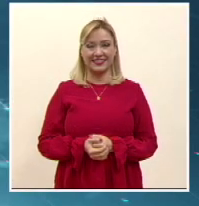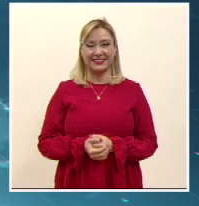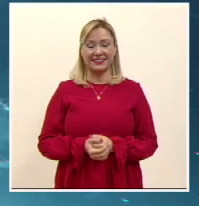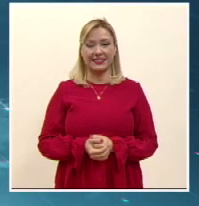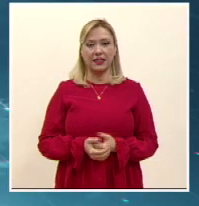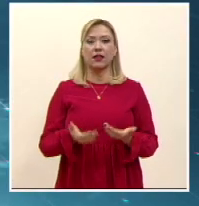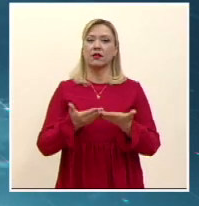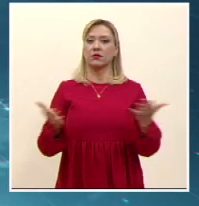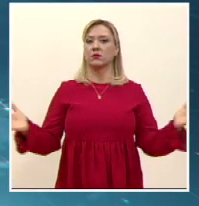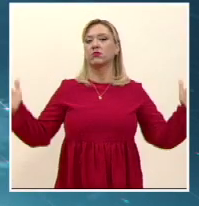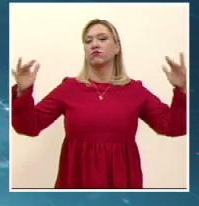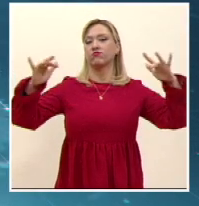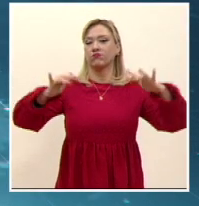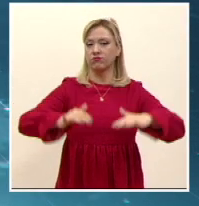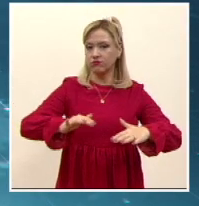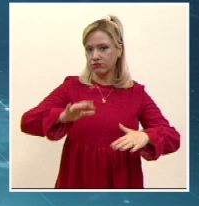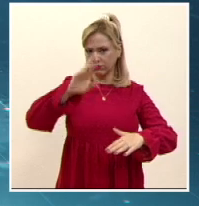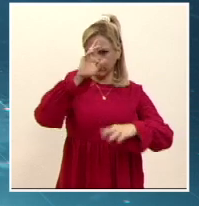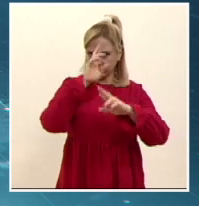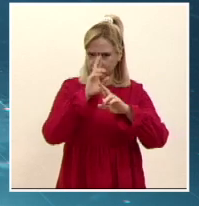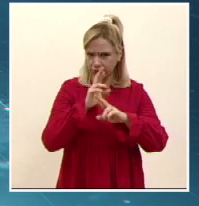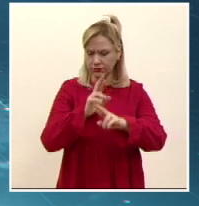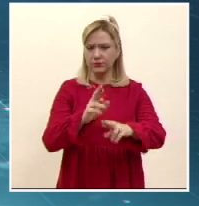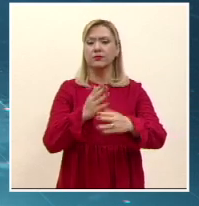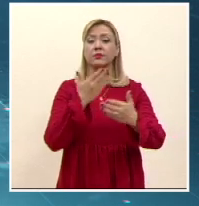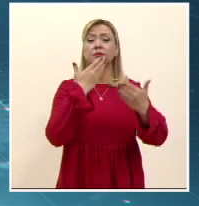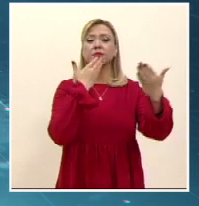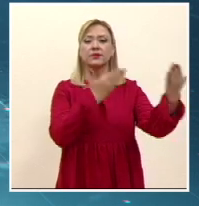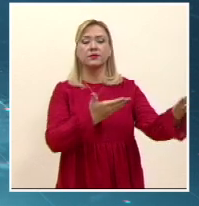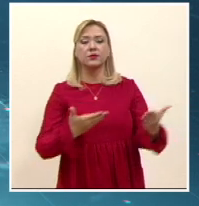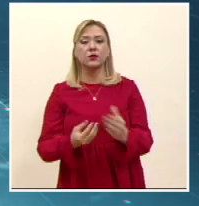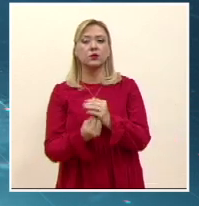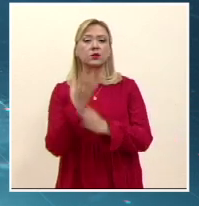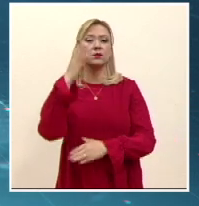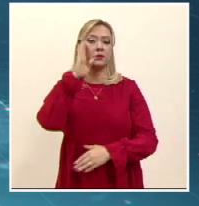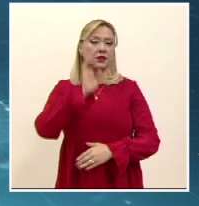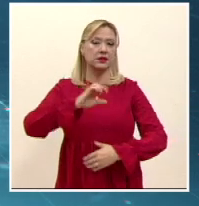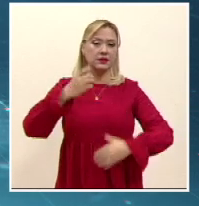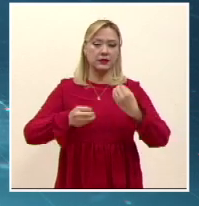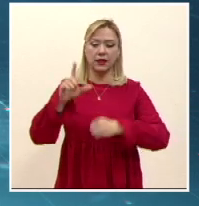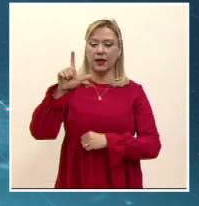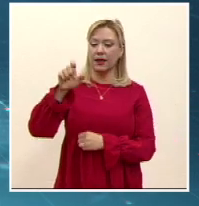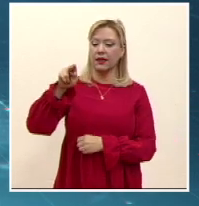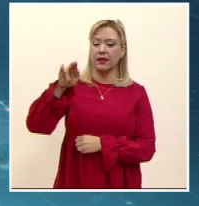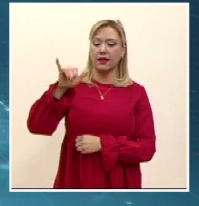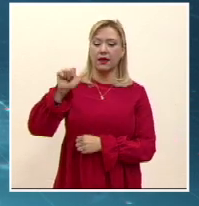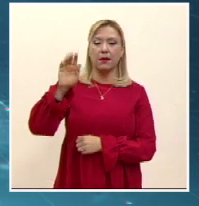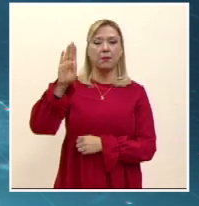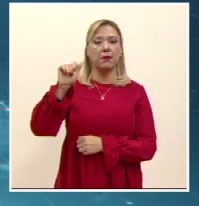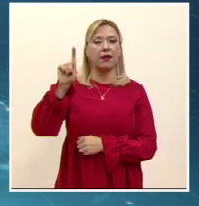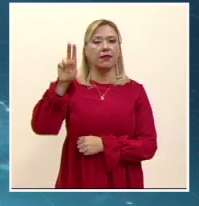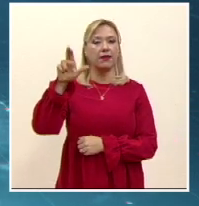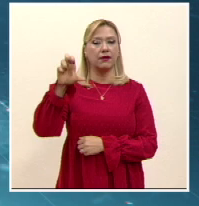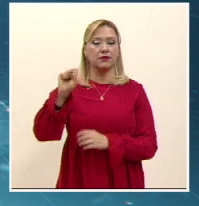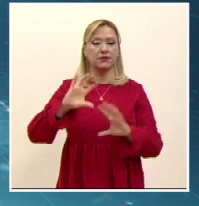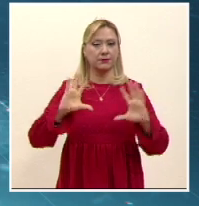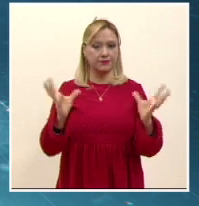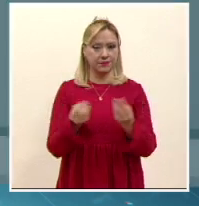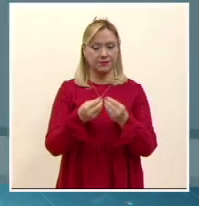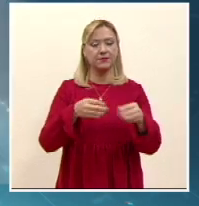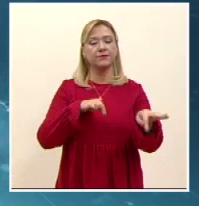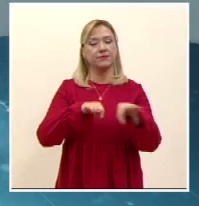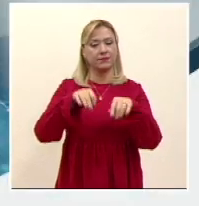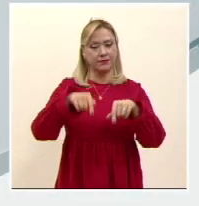En sesión solemne conjunta de plenos, se dio la bienvenida a la ministra Lenia Batres como integrante de la Suprema